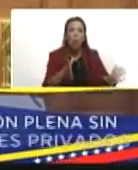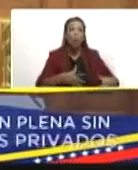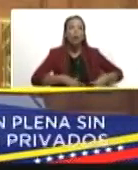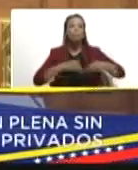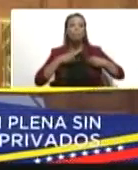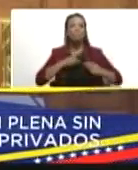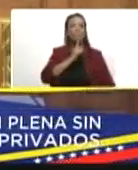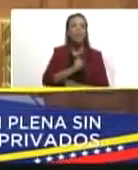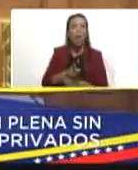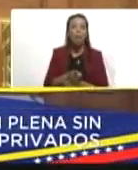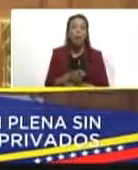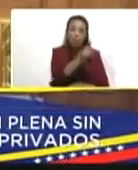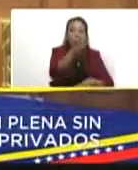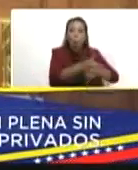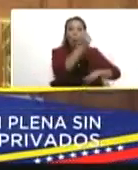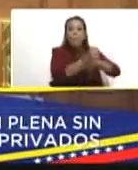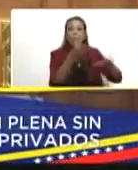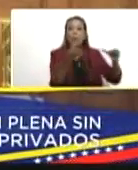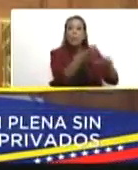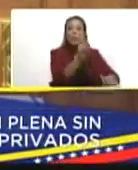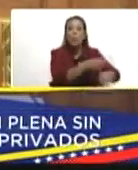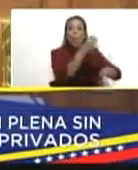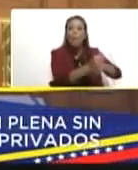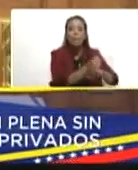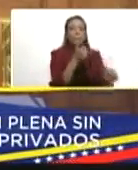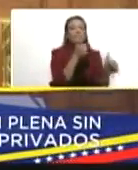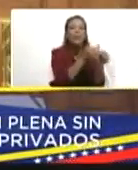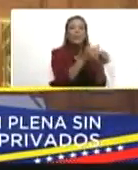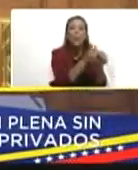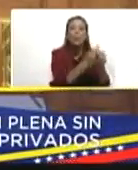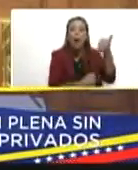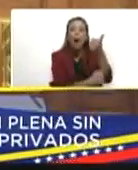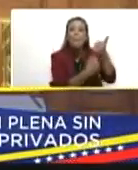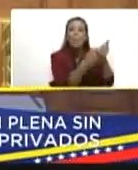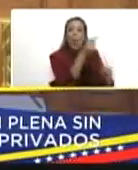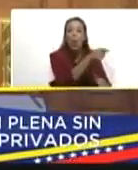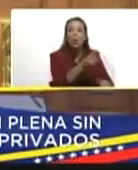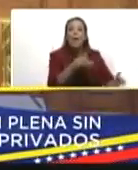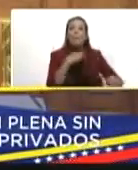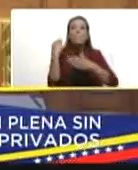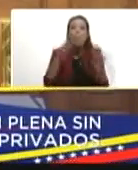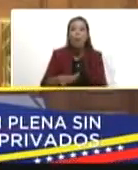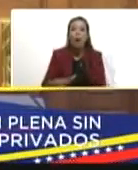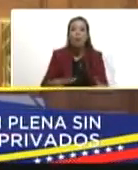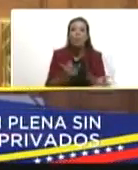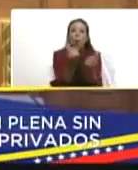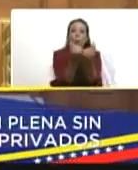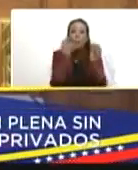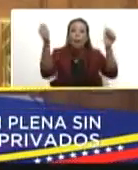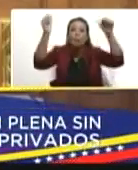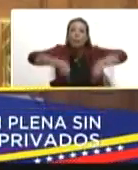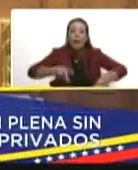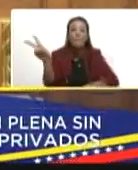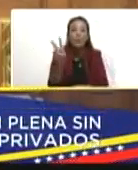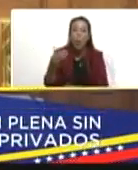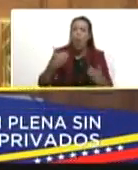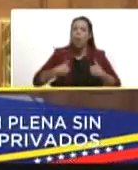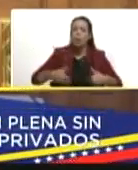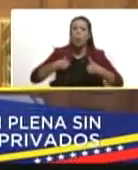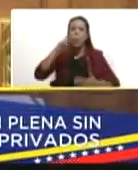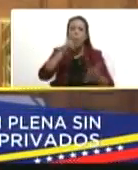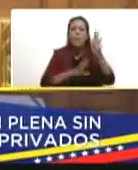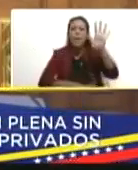tomaron son culpables y Cómplices de este genocidio de esta masacre económica que Venezuela sufrió desde